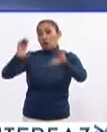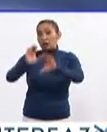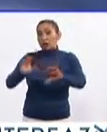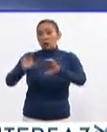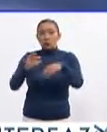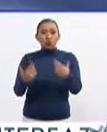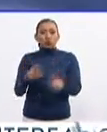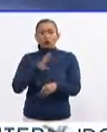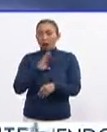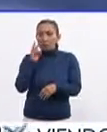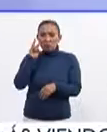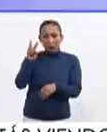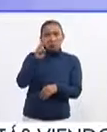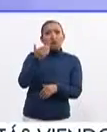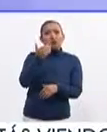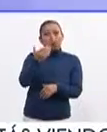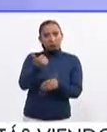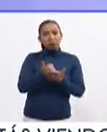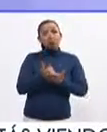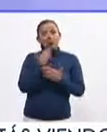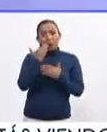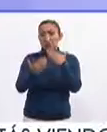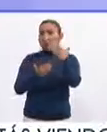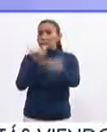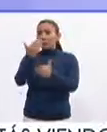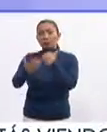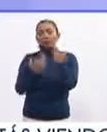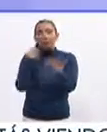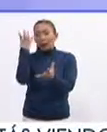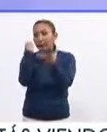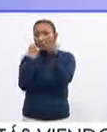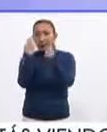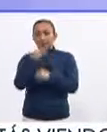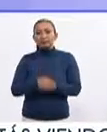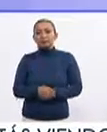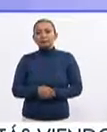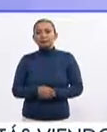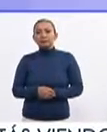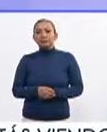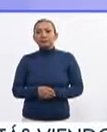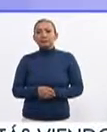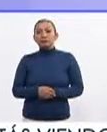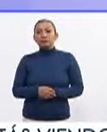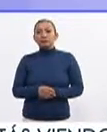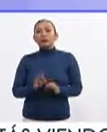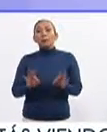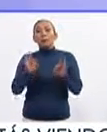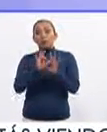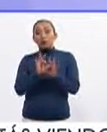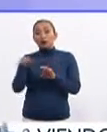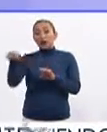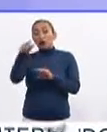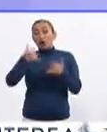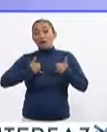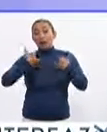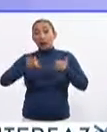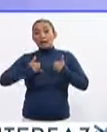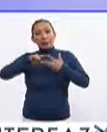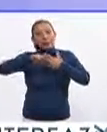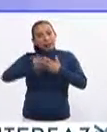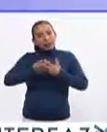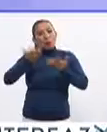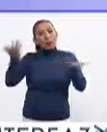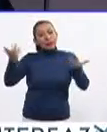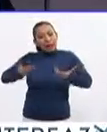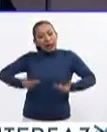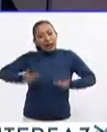que estoy viendo que sí voy muy bien adquiriendo estos conocimientos. Y es de vital importancia que nosotros los jóvenes empecemos a